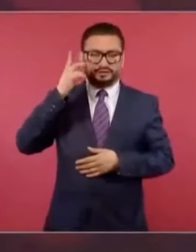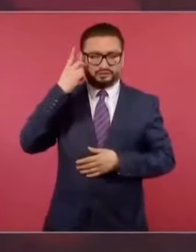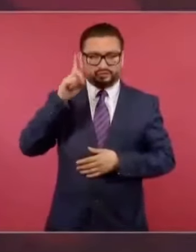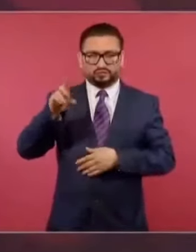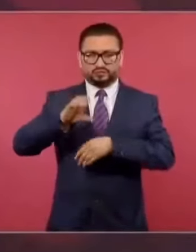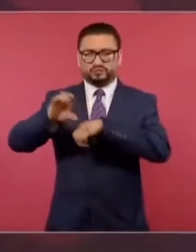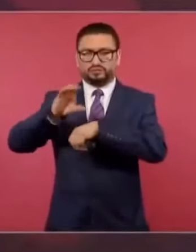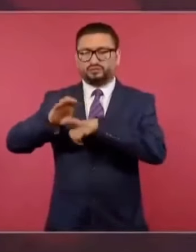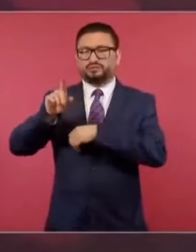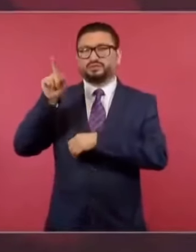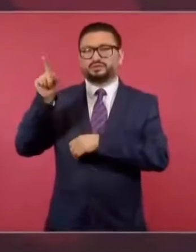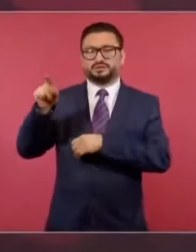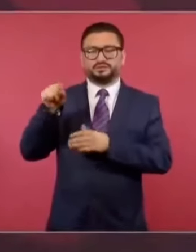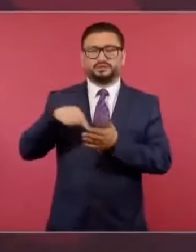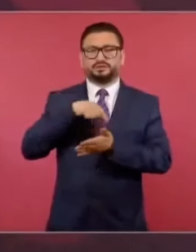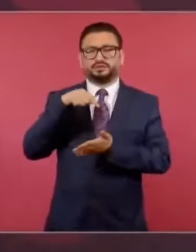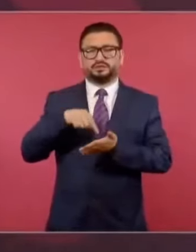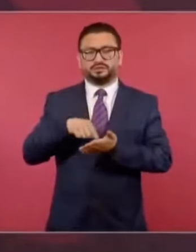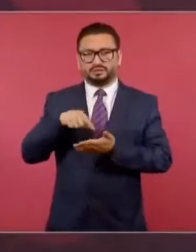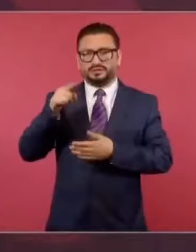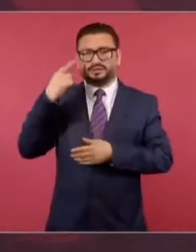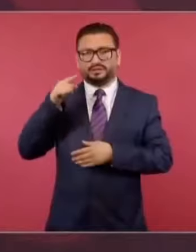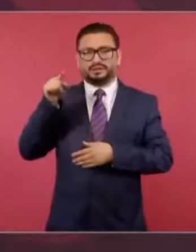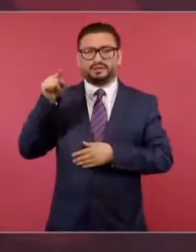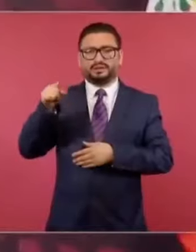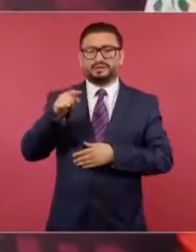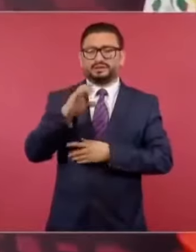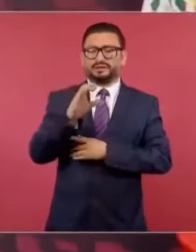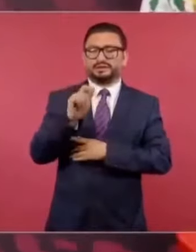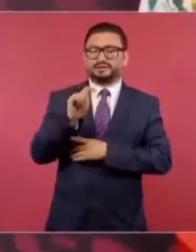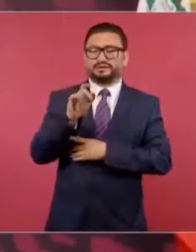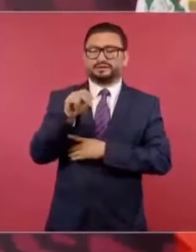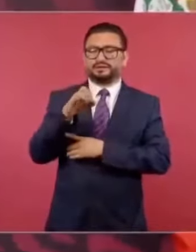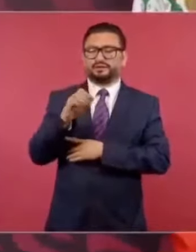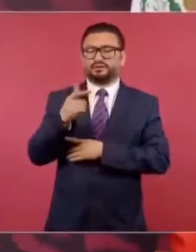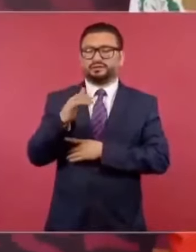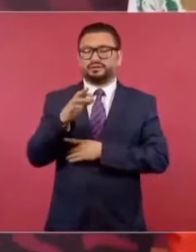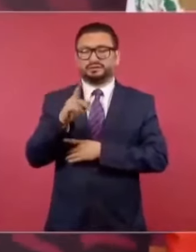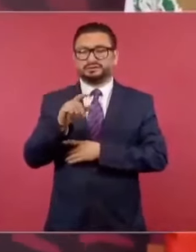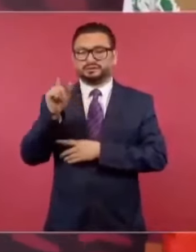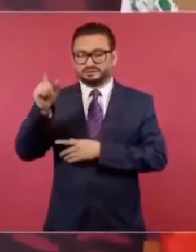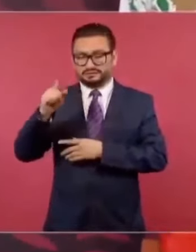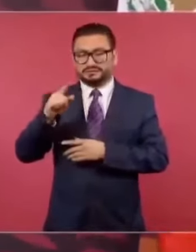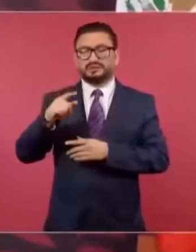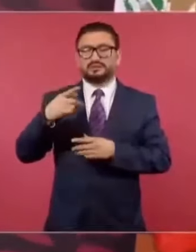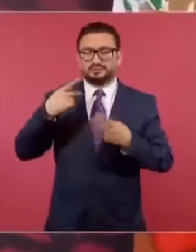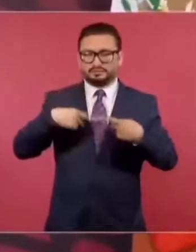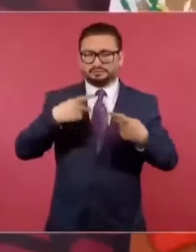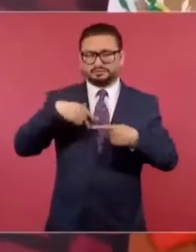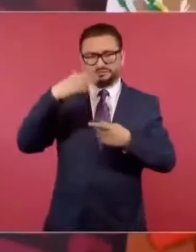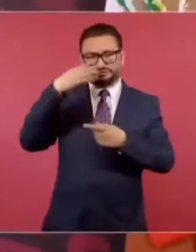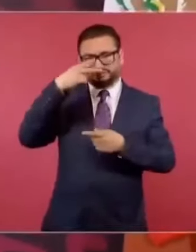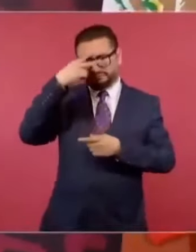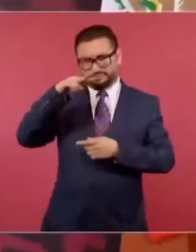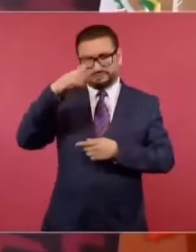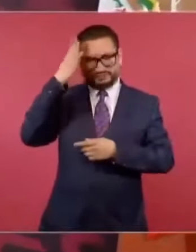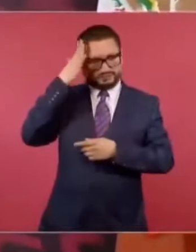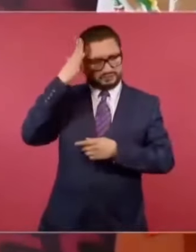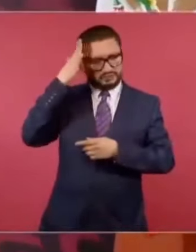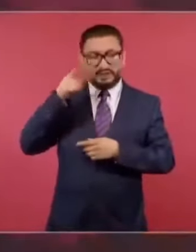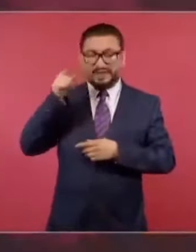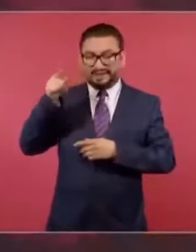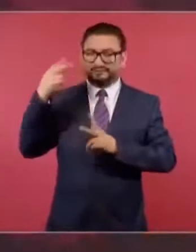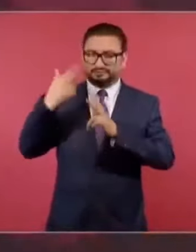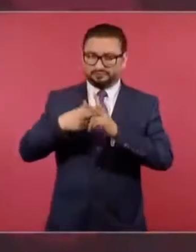fue asesinado Catarino Garza un dirigente mexicano que